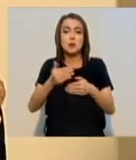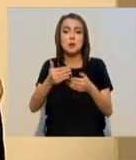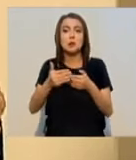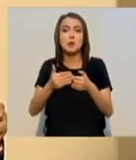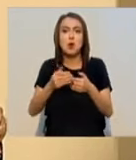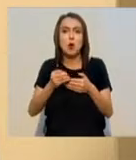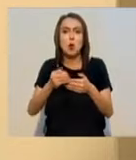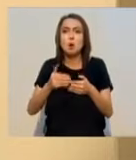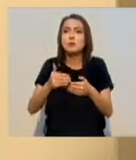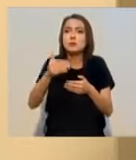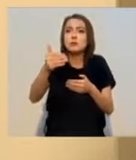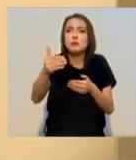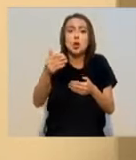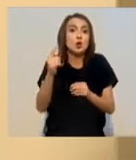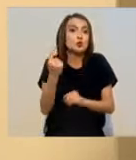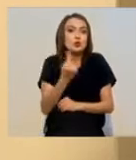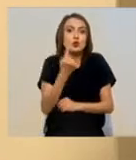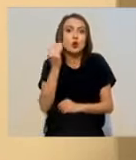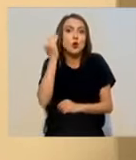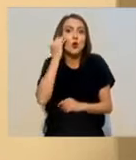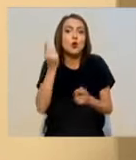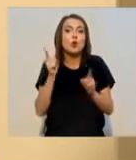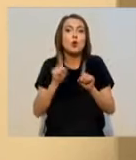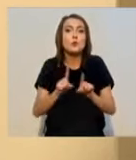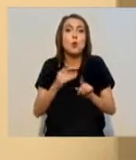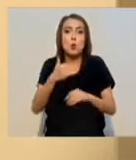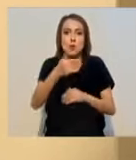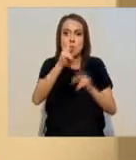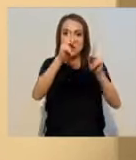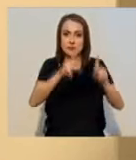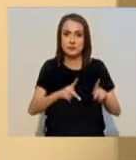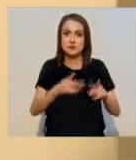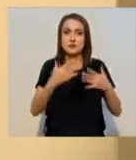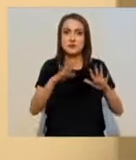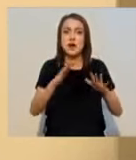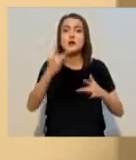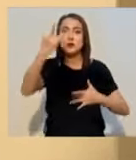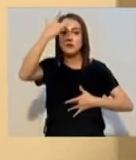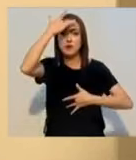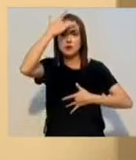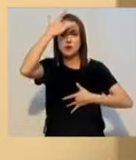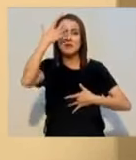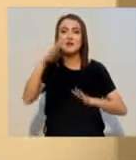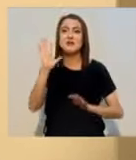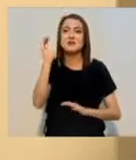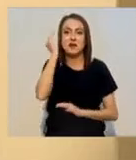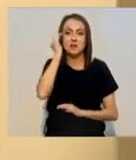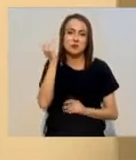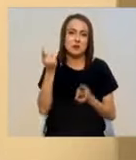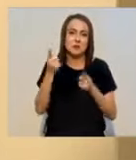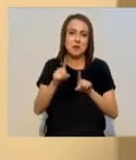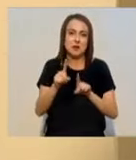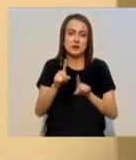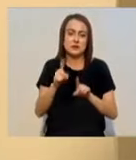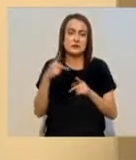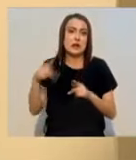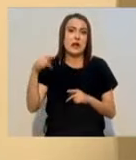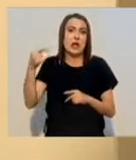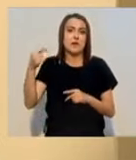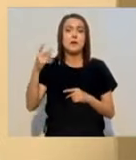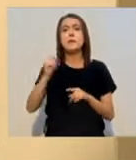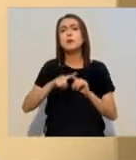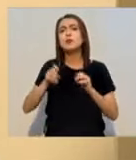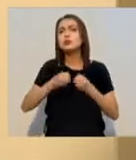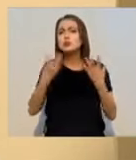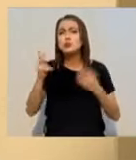plazo de este virus. Solo conocemos lo que pasa cuando la persona está enferma de forma aguda. Pero muchos